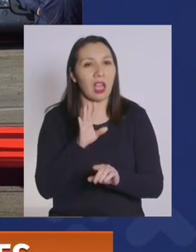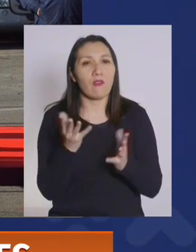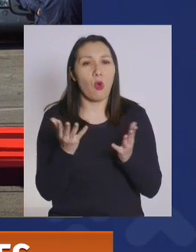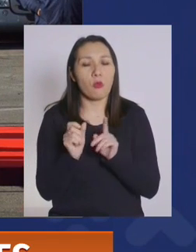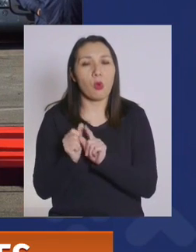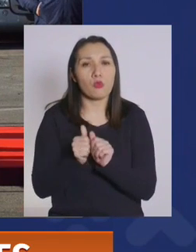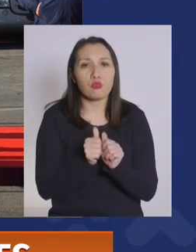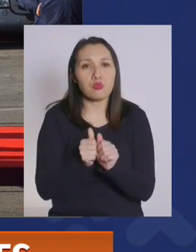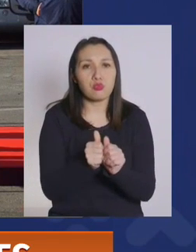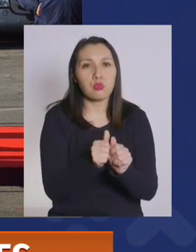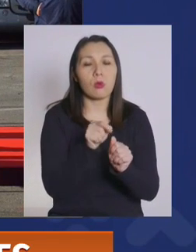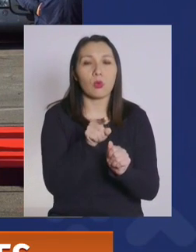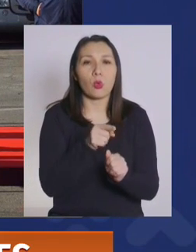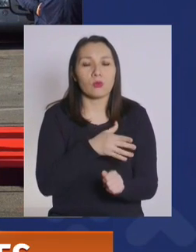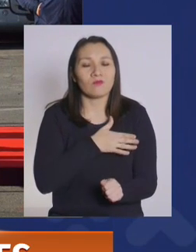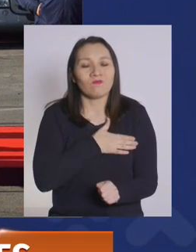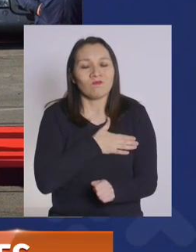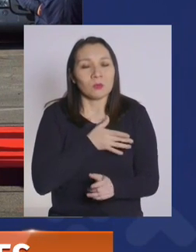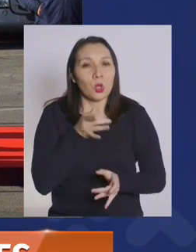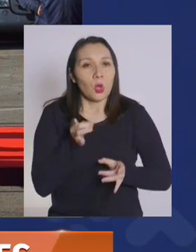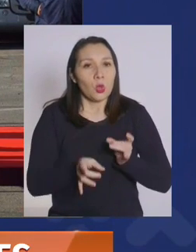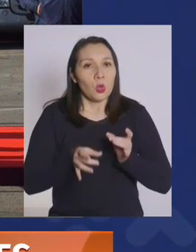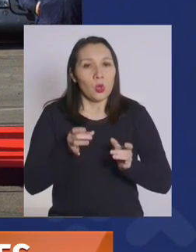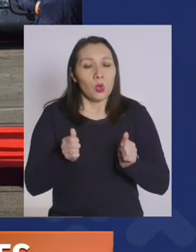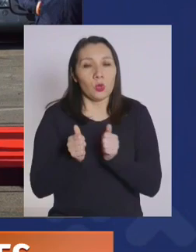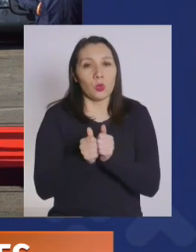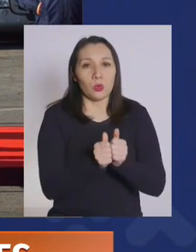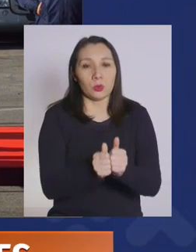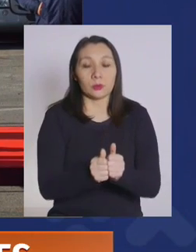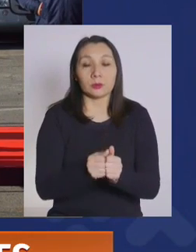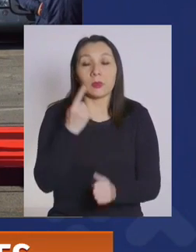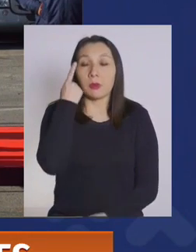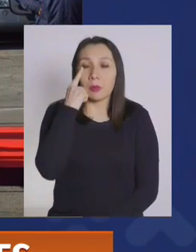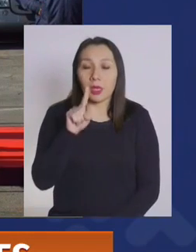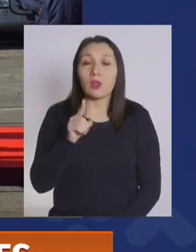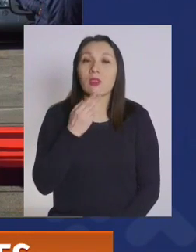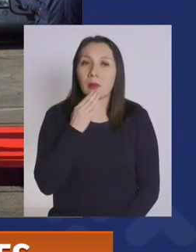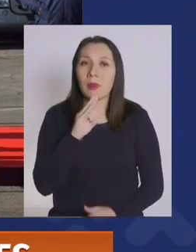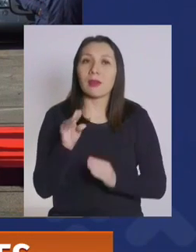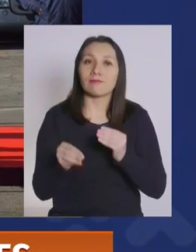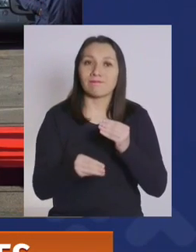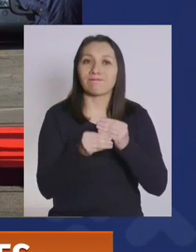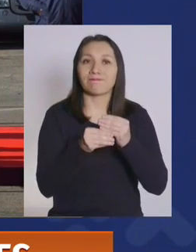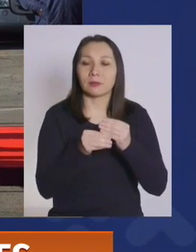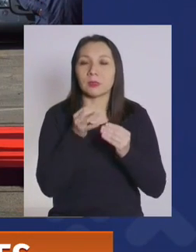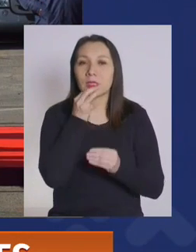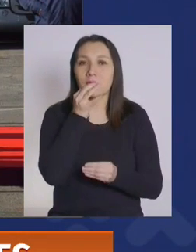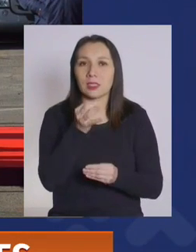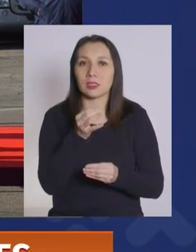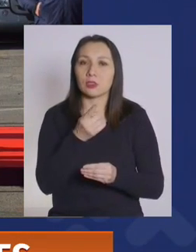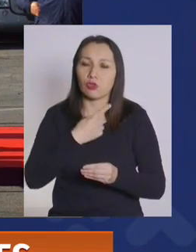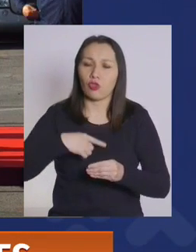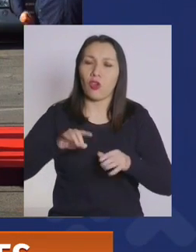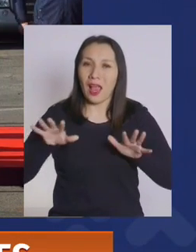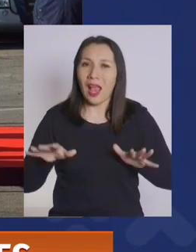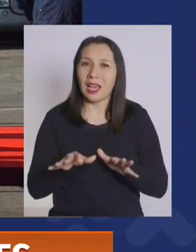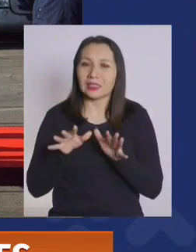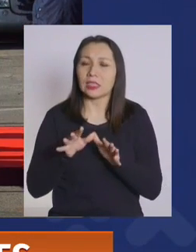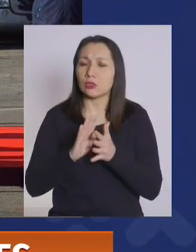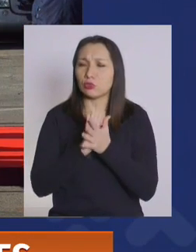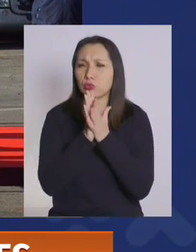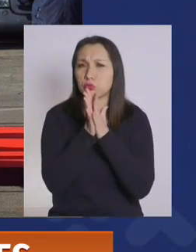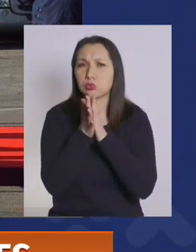acompañar en estos momentos de dolor. Pero también queremos agregar que vamos a hacer lo